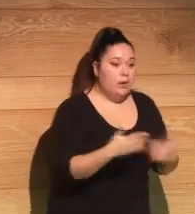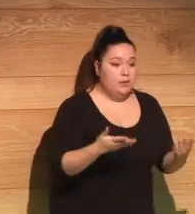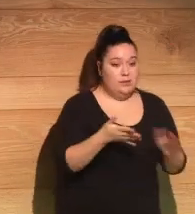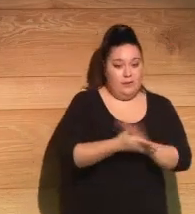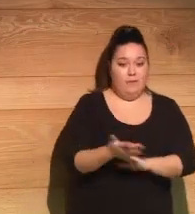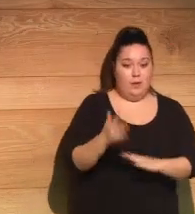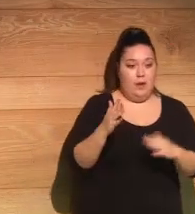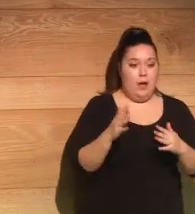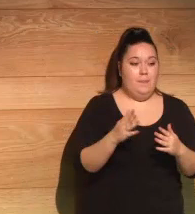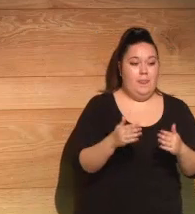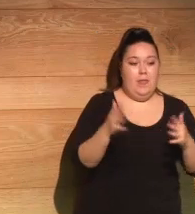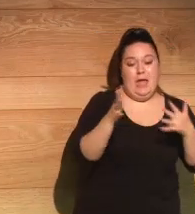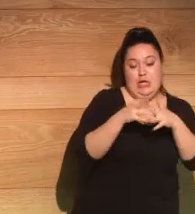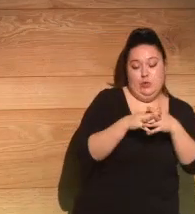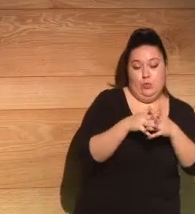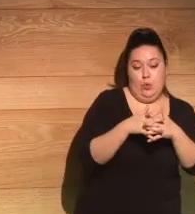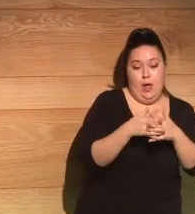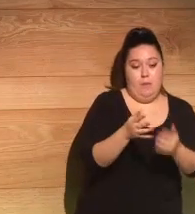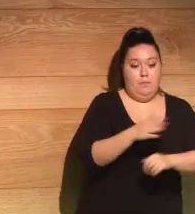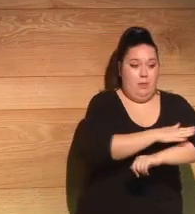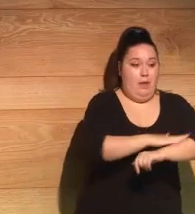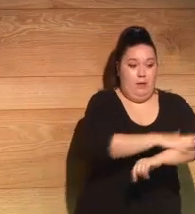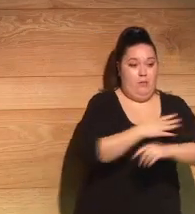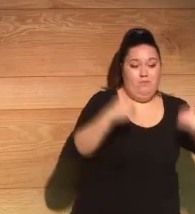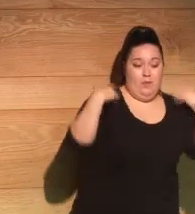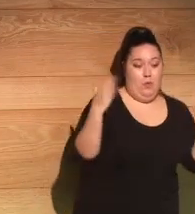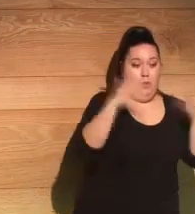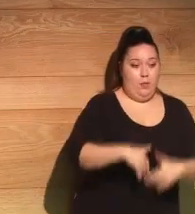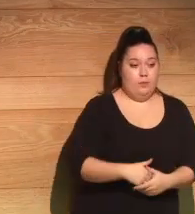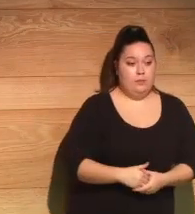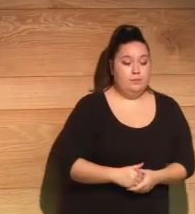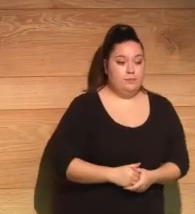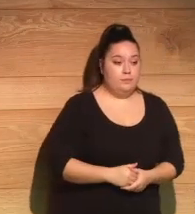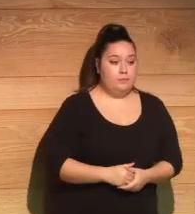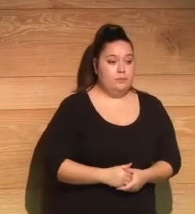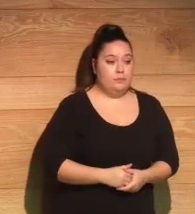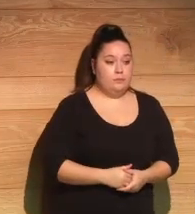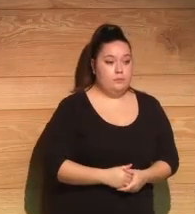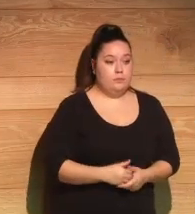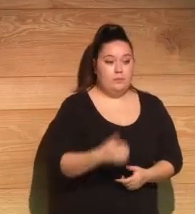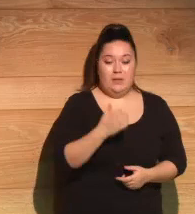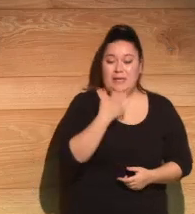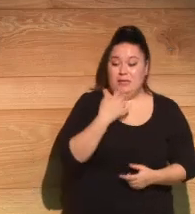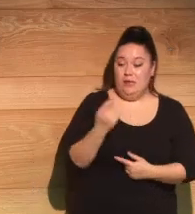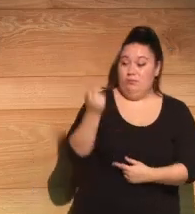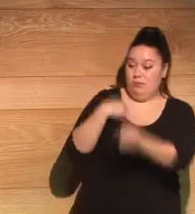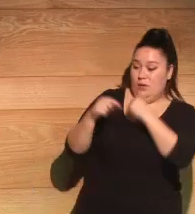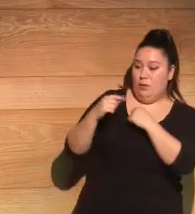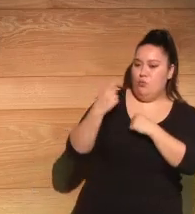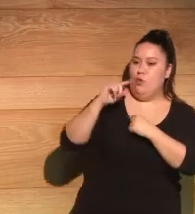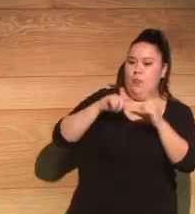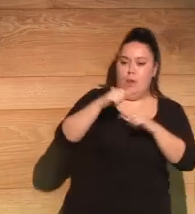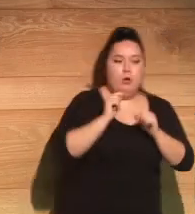estructural, que es que tú en ocasiones no sabes ni siquiera si llevas el virus, quién te lo ha transmitido y a quién se lo estás transmitiendo,